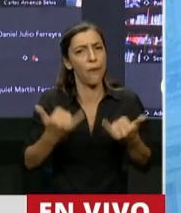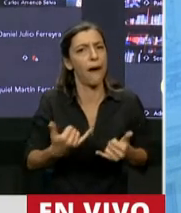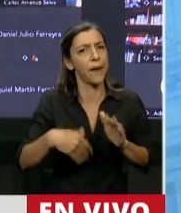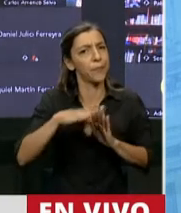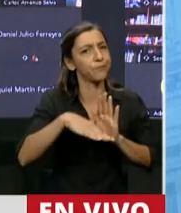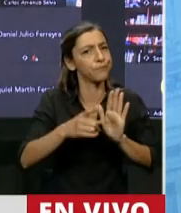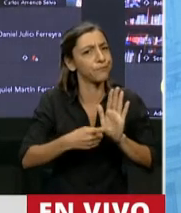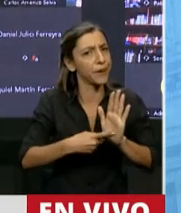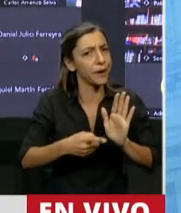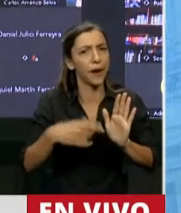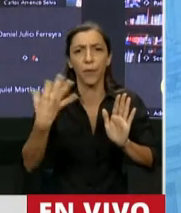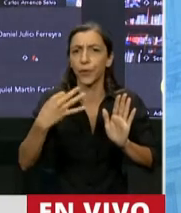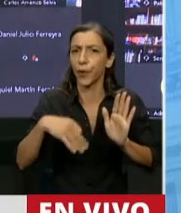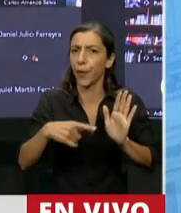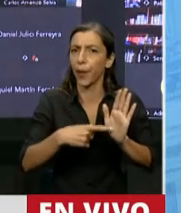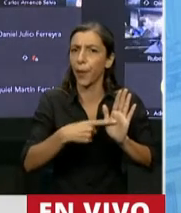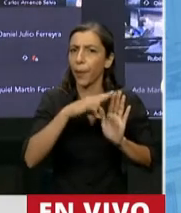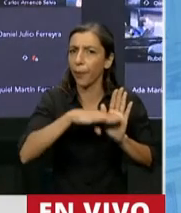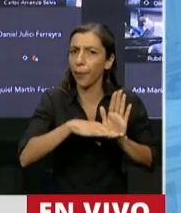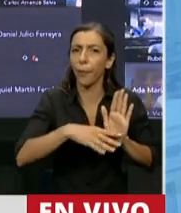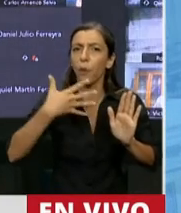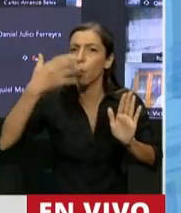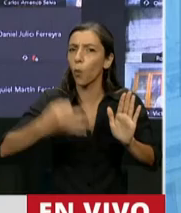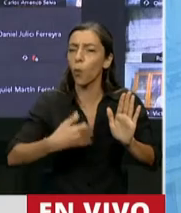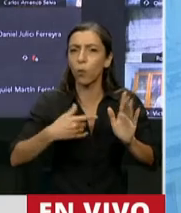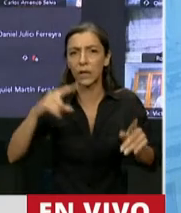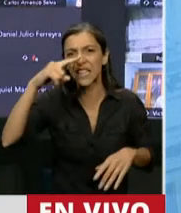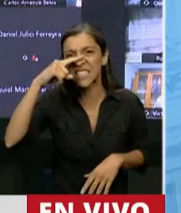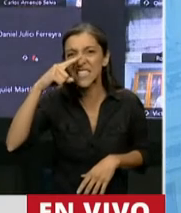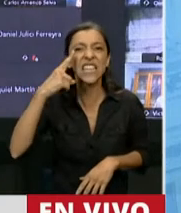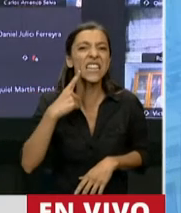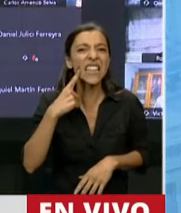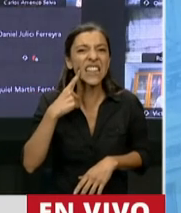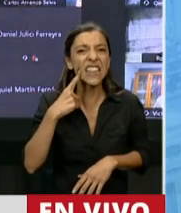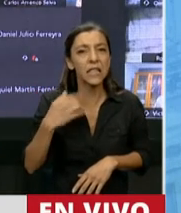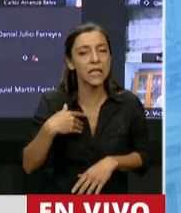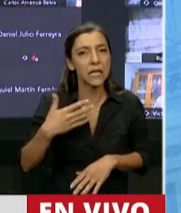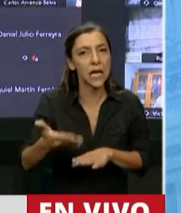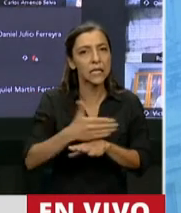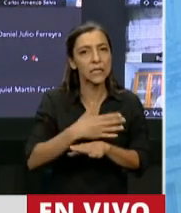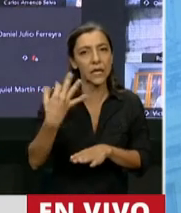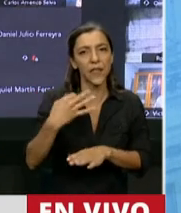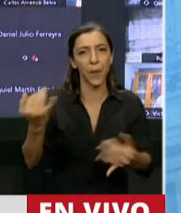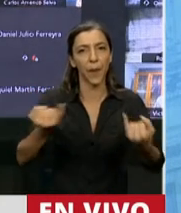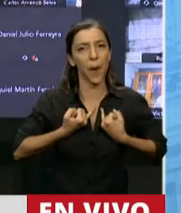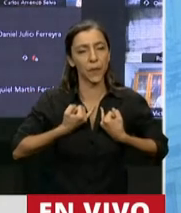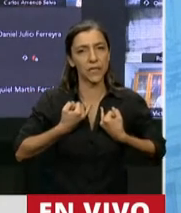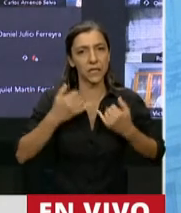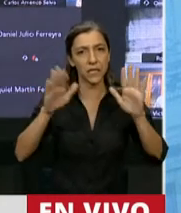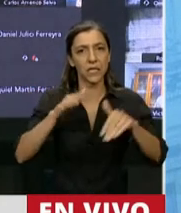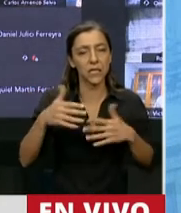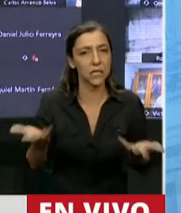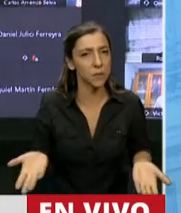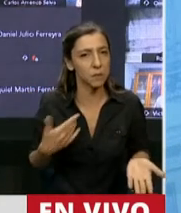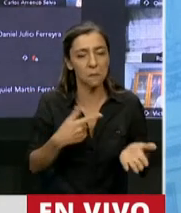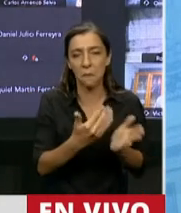donde establecía que tenía que ser siete días mínimos parece directamente un ataque al